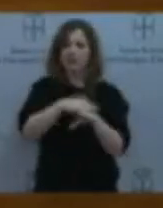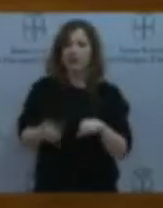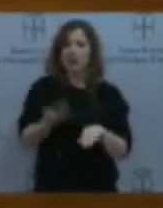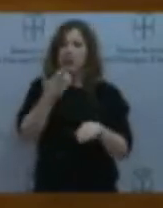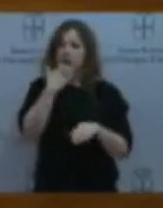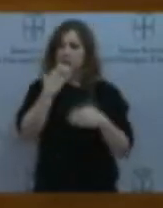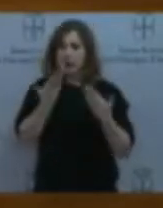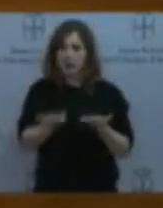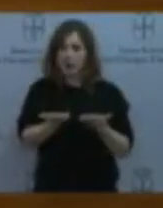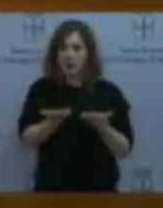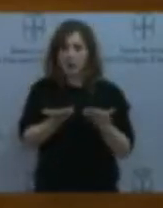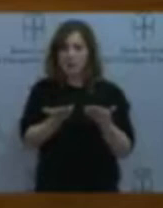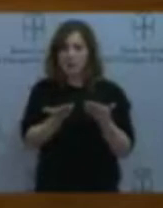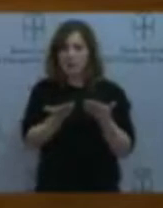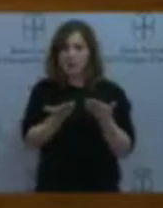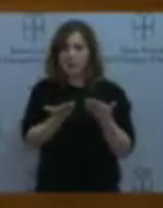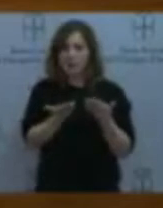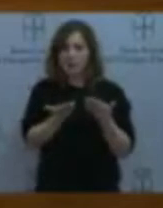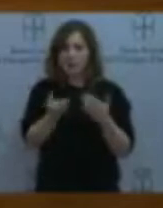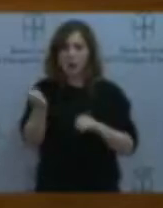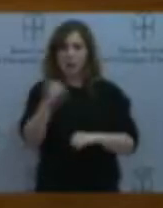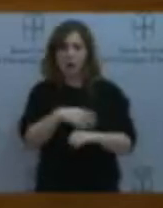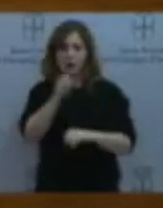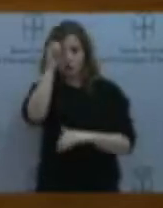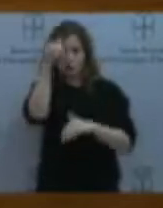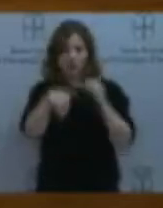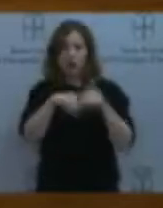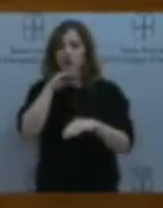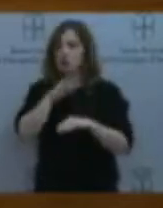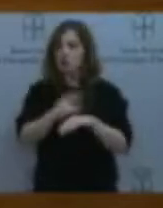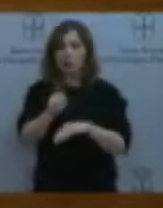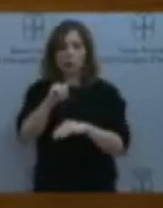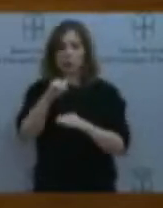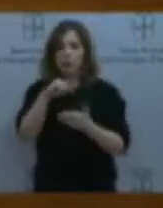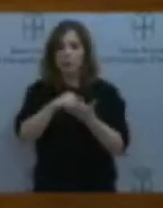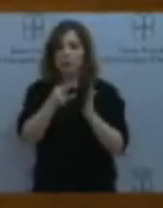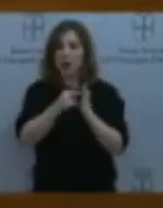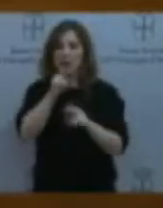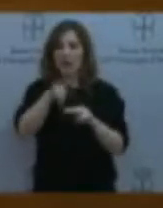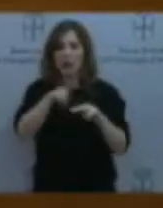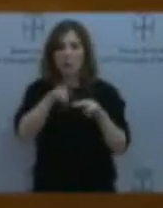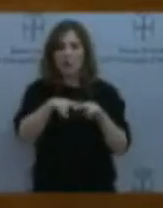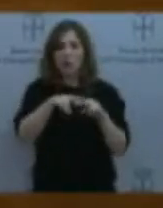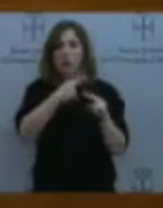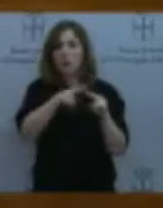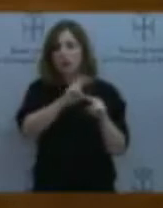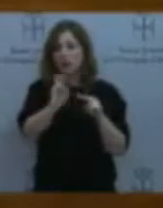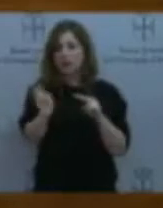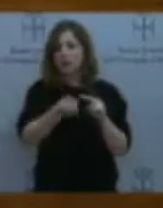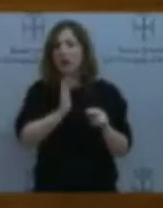no se den y se atribuyan los fondos mineros, no se esté cumpliendo con el plan del carbón una serie de políticas que nos